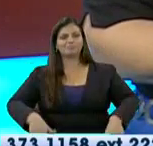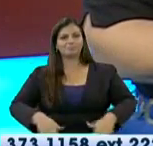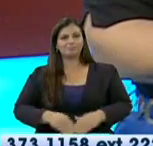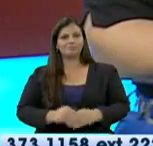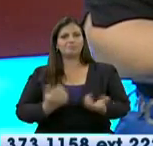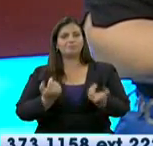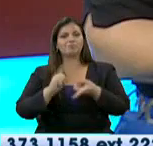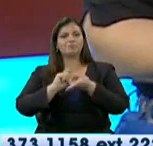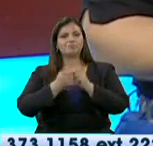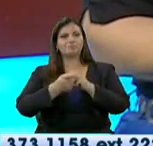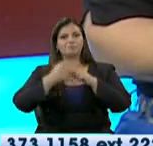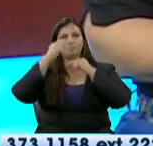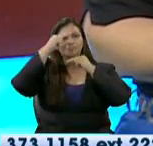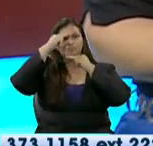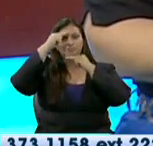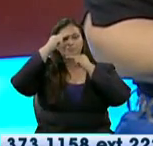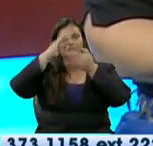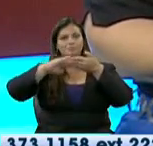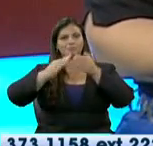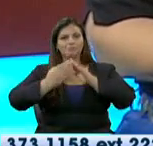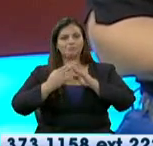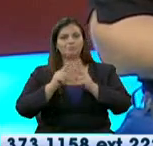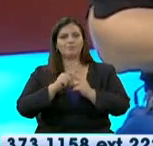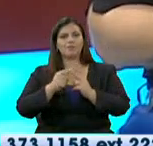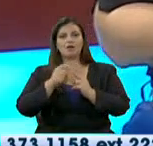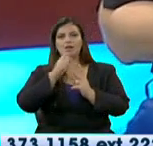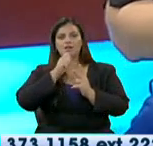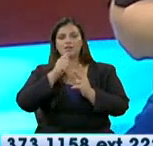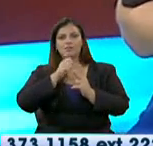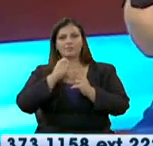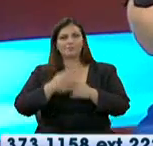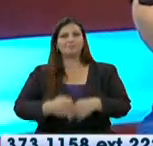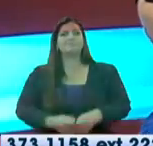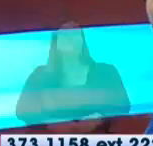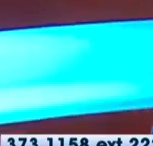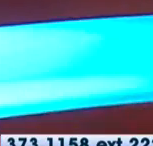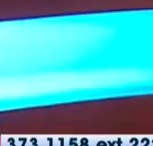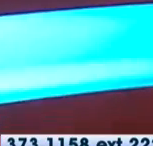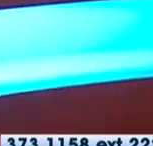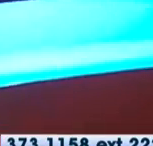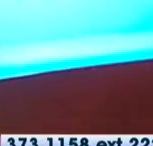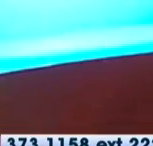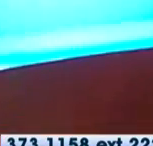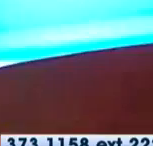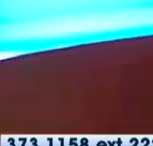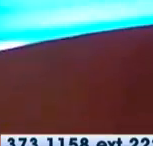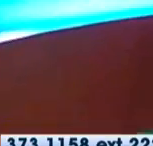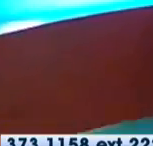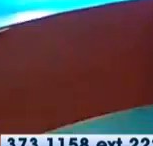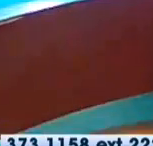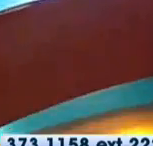sigue la noticia en la comunidad con Hugo Gavilanes y Rosalena Vázquez. De mi parte es todo. Buen inicio de semana.